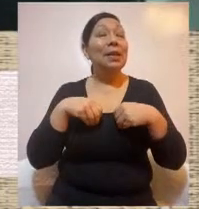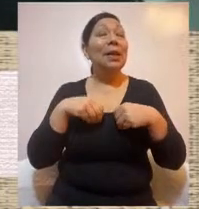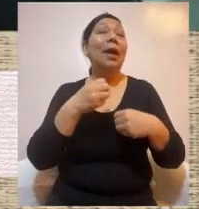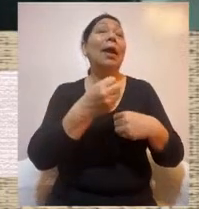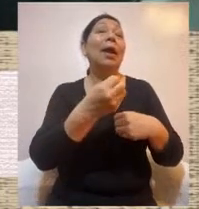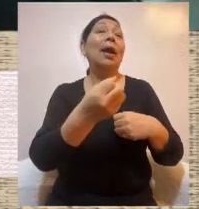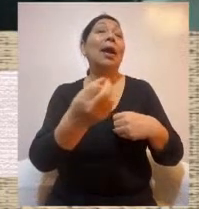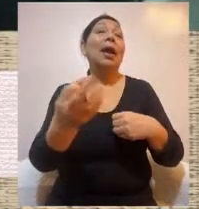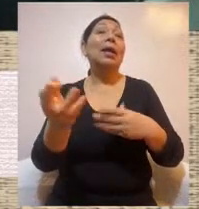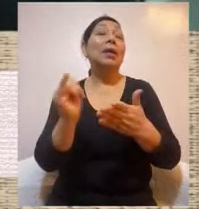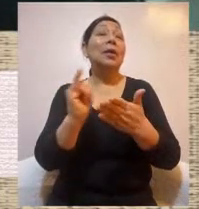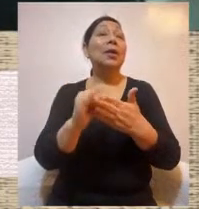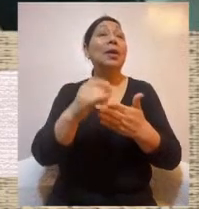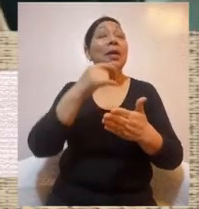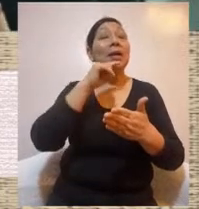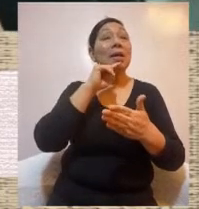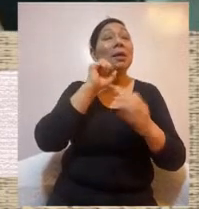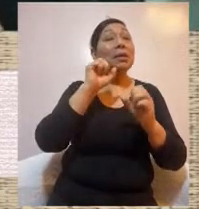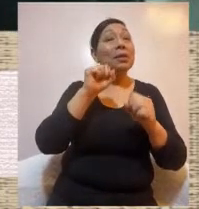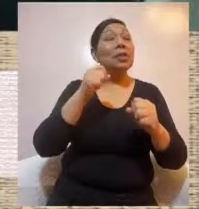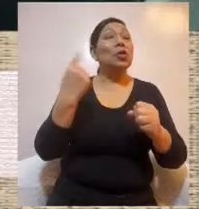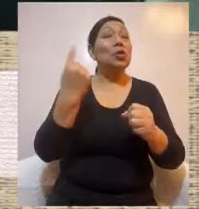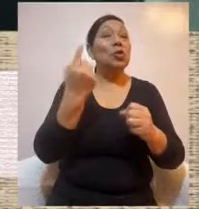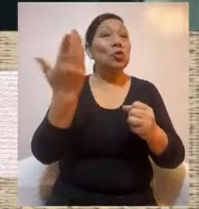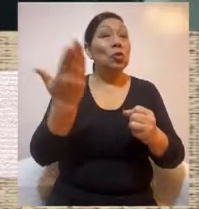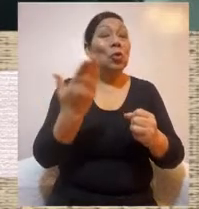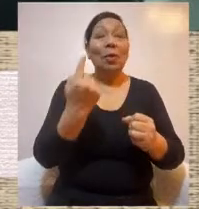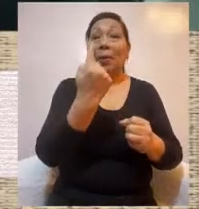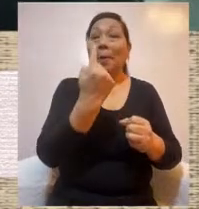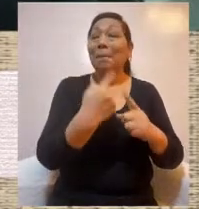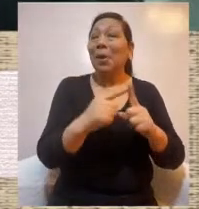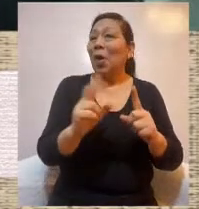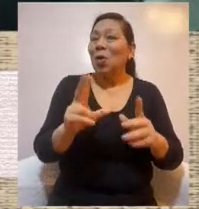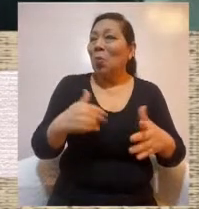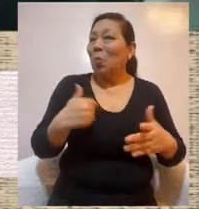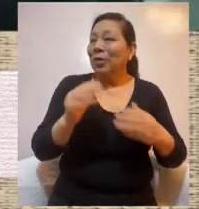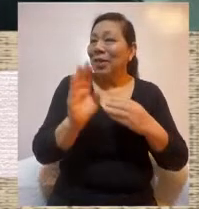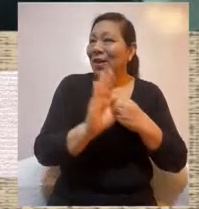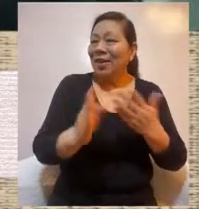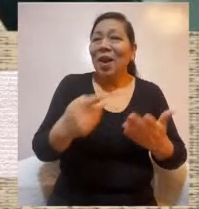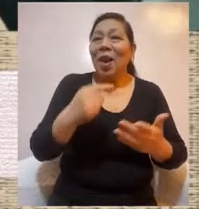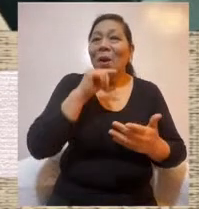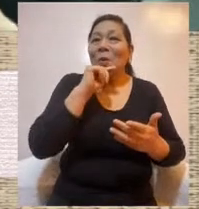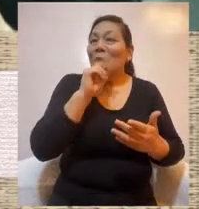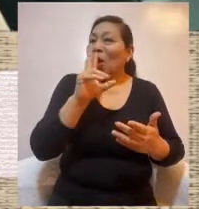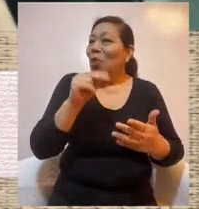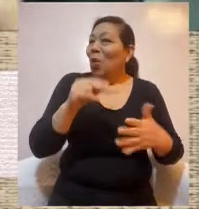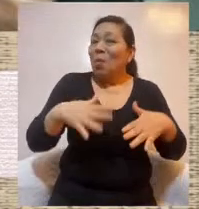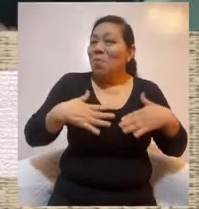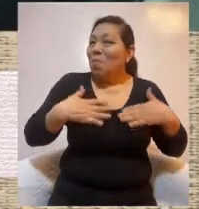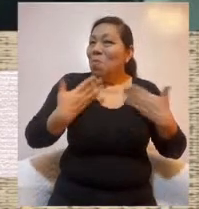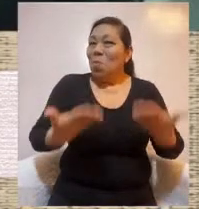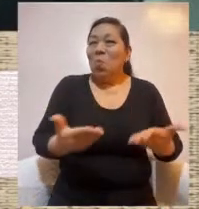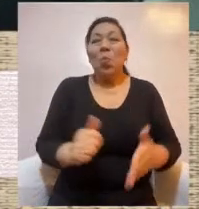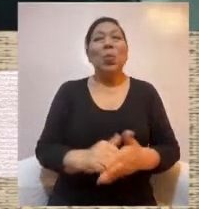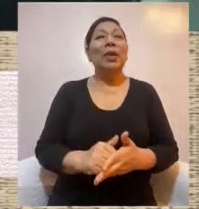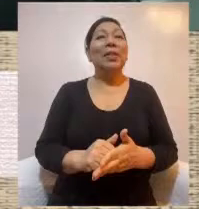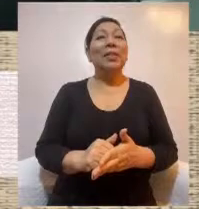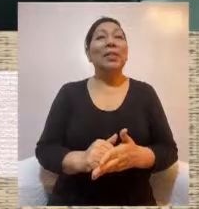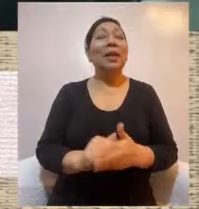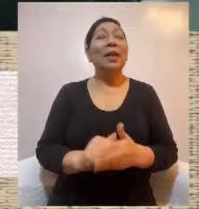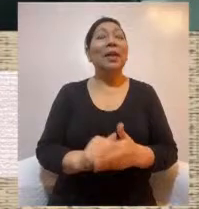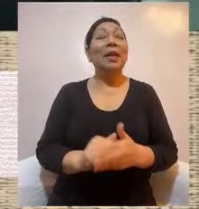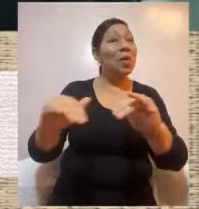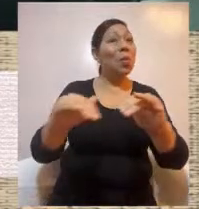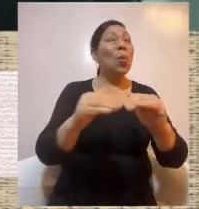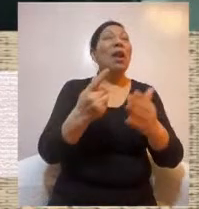aseguren aquellas situaciones que la mujer por sí sola, de manera individual, no puede garantizar. La mujer no puede, en el